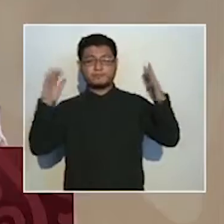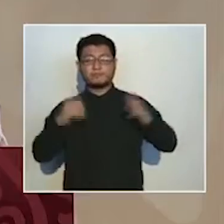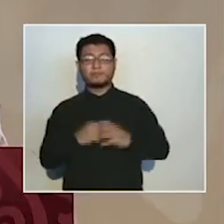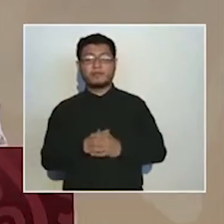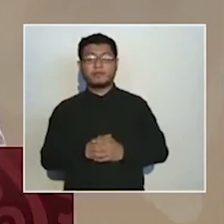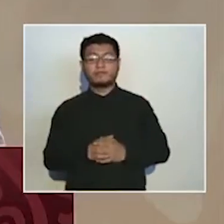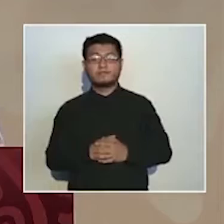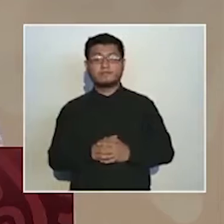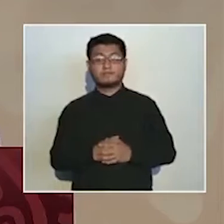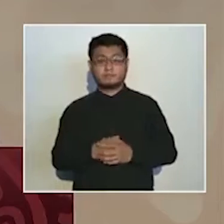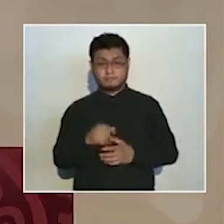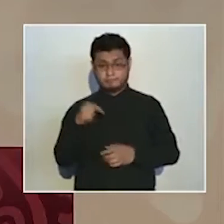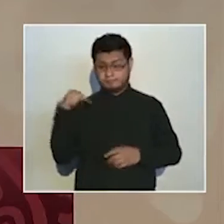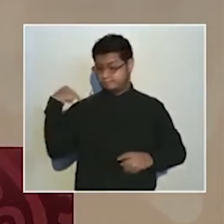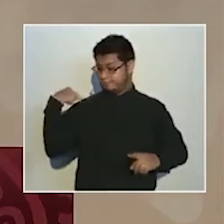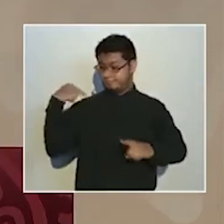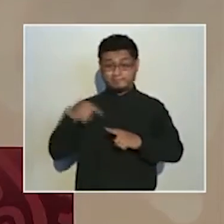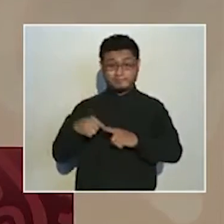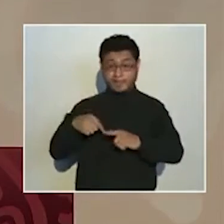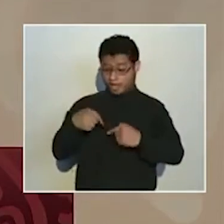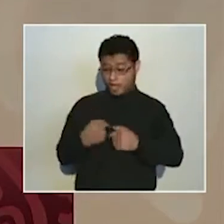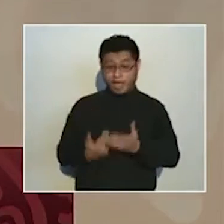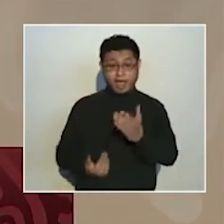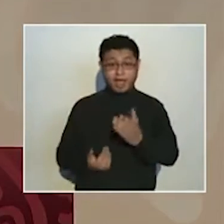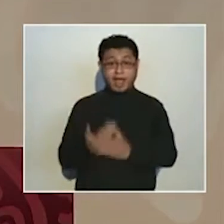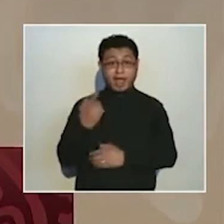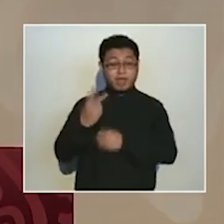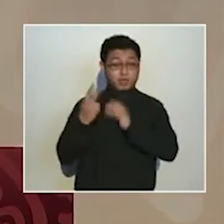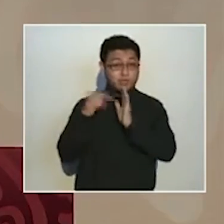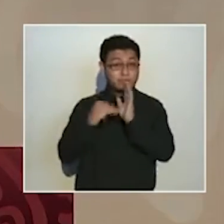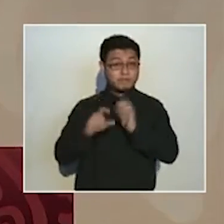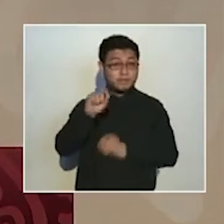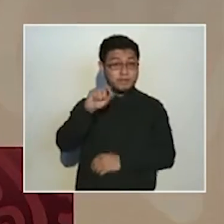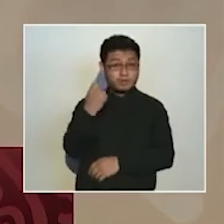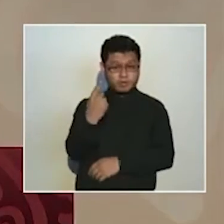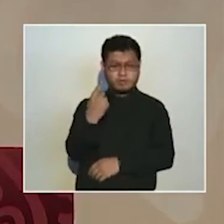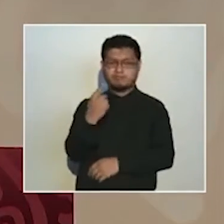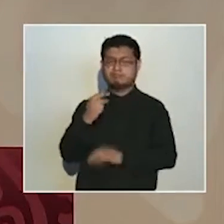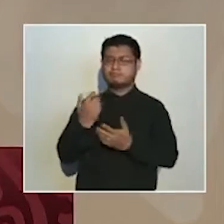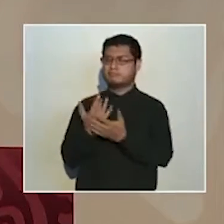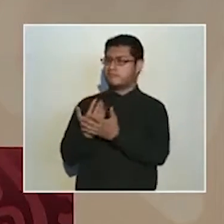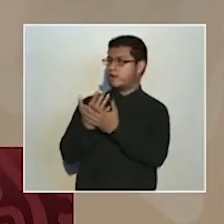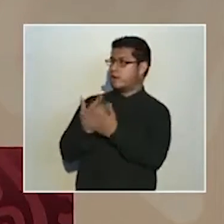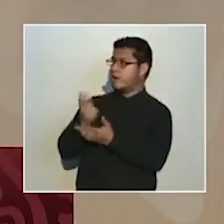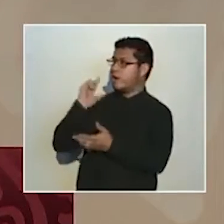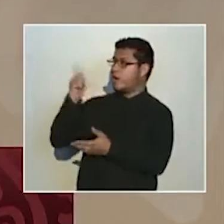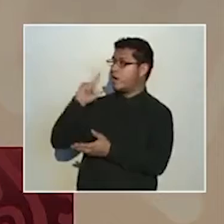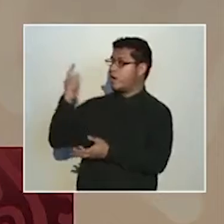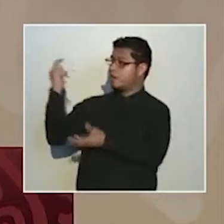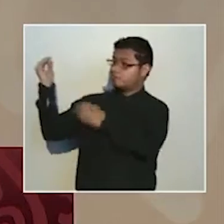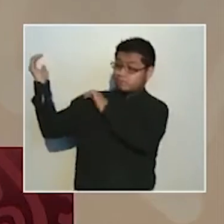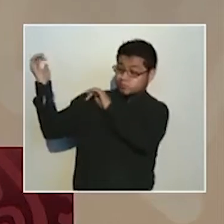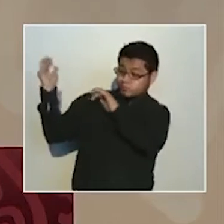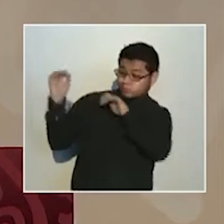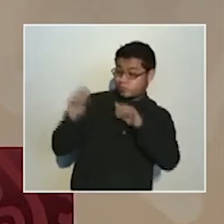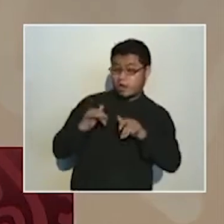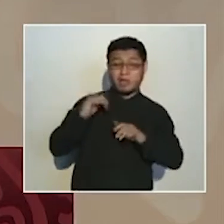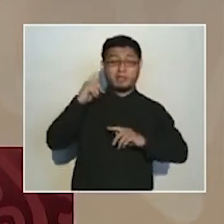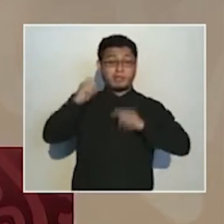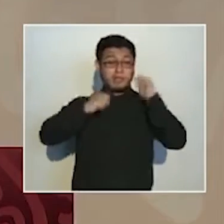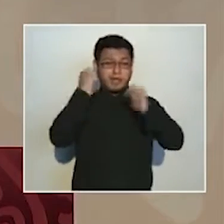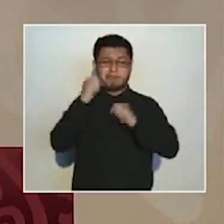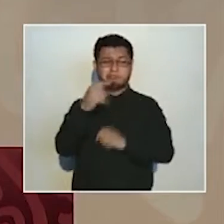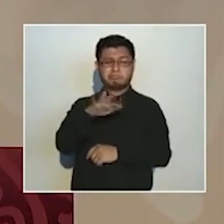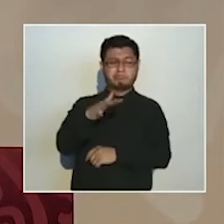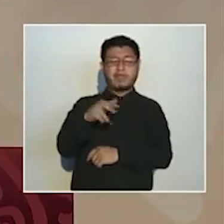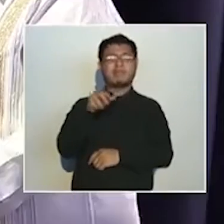Torruco Márquez precisó que se prevé que el Producto Interno Bruto Turístico registre a término de 2021 una participación del 7.1% y